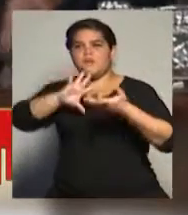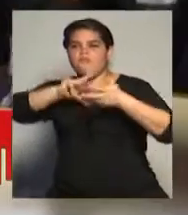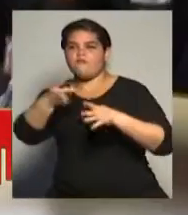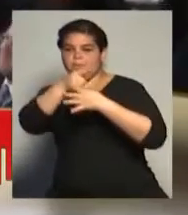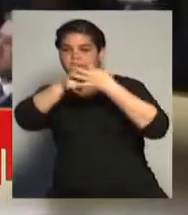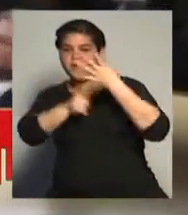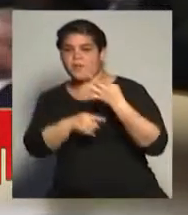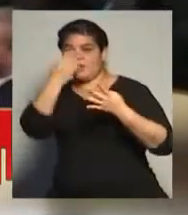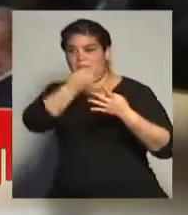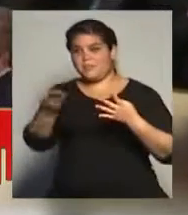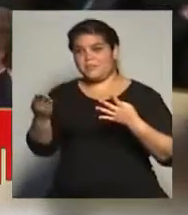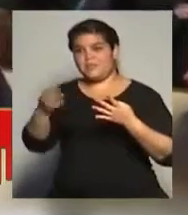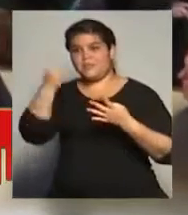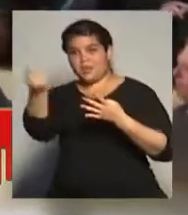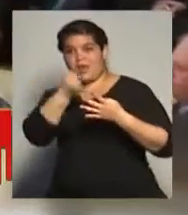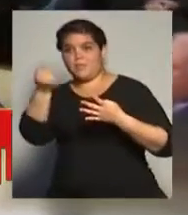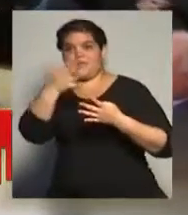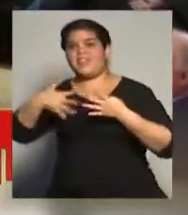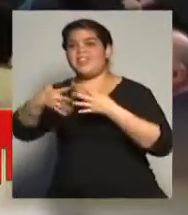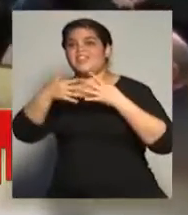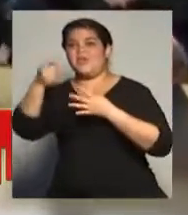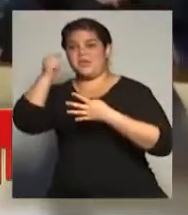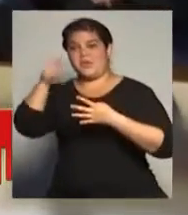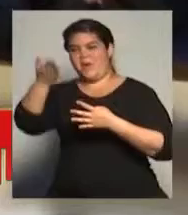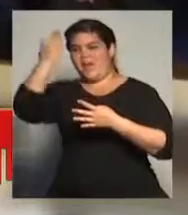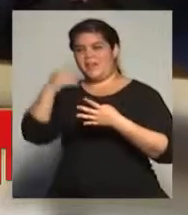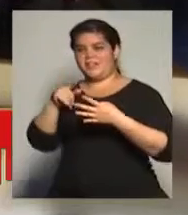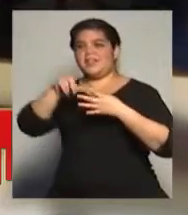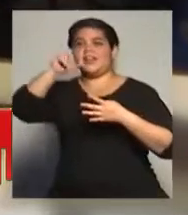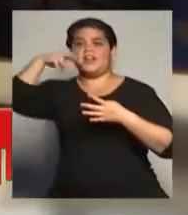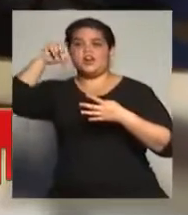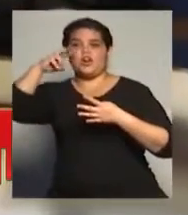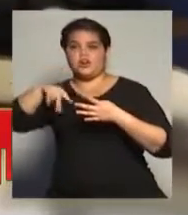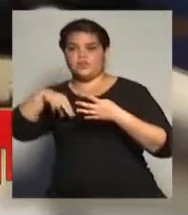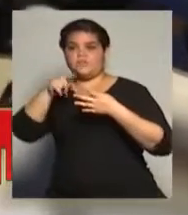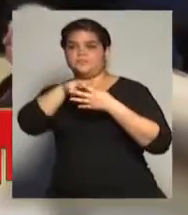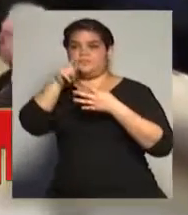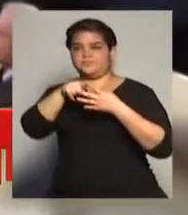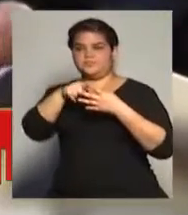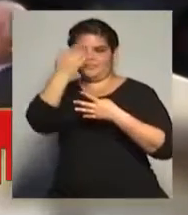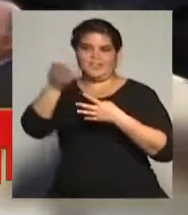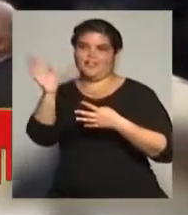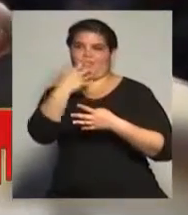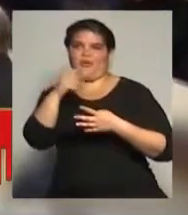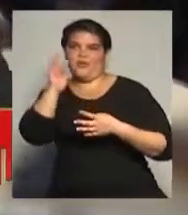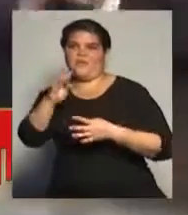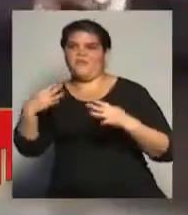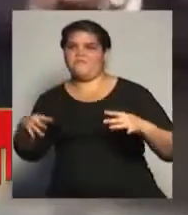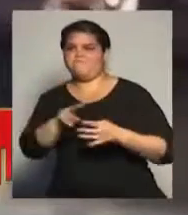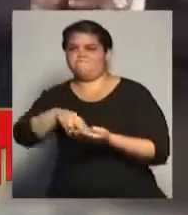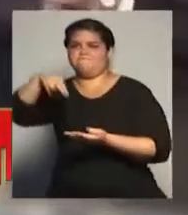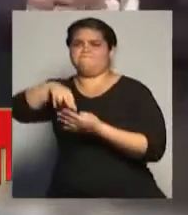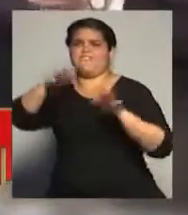figuras representativas de Estados Unidos. Habíamos dicho Lincoln. Ahí vemos las ovaciones de pie,